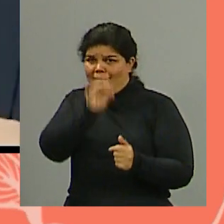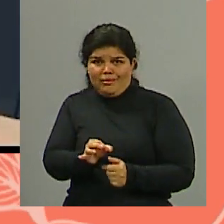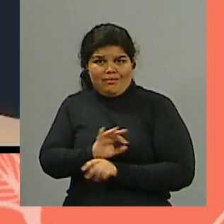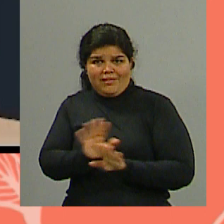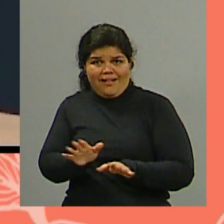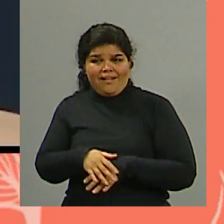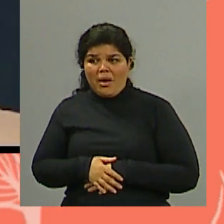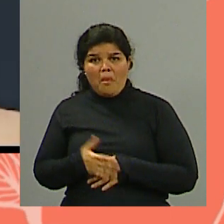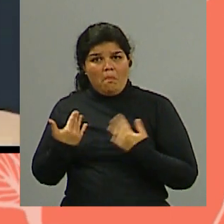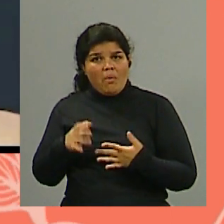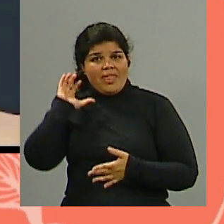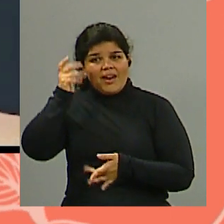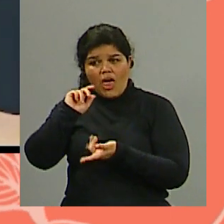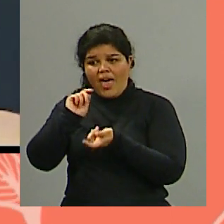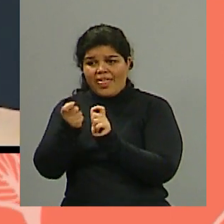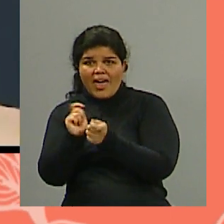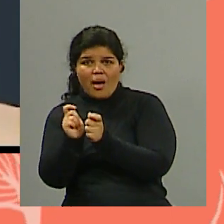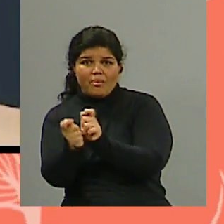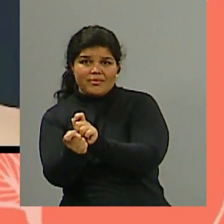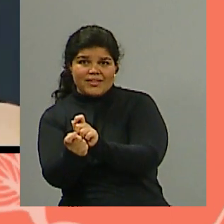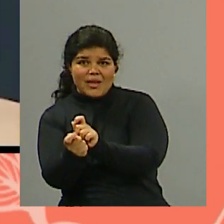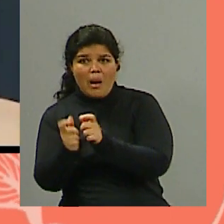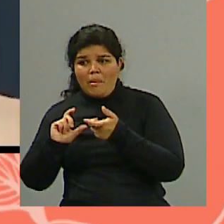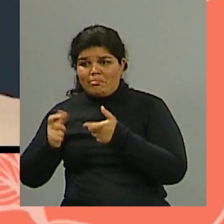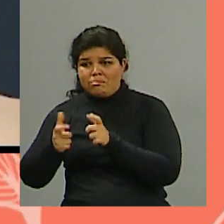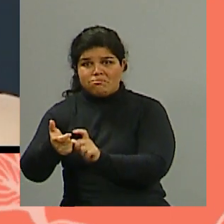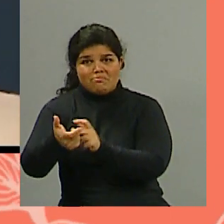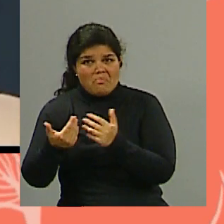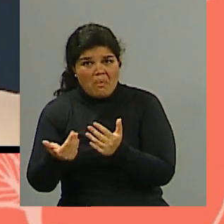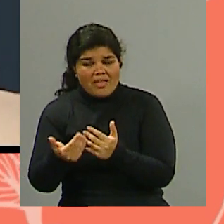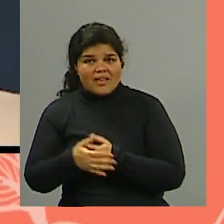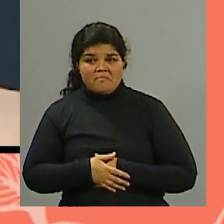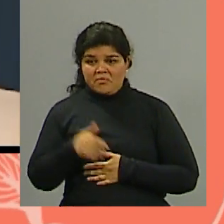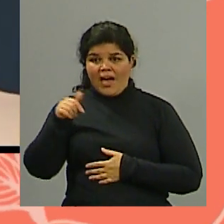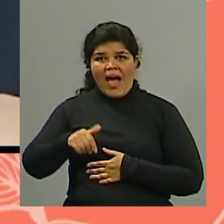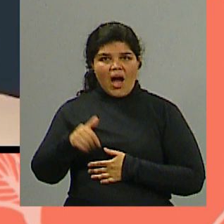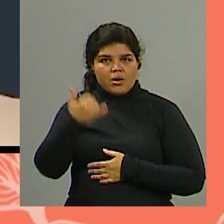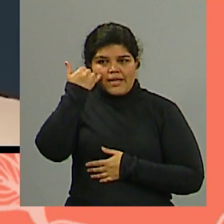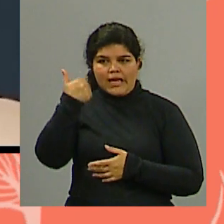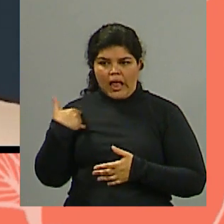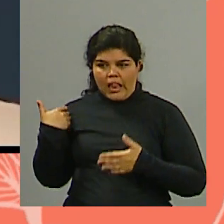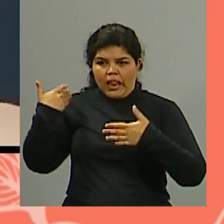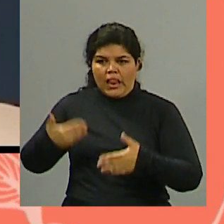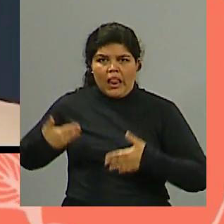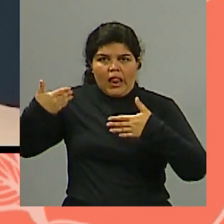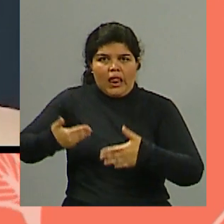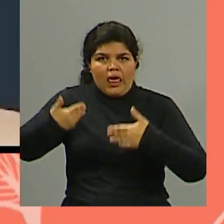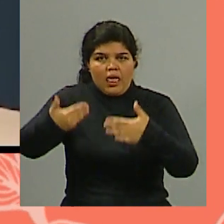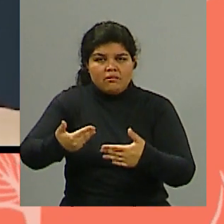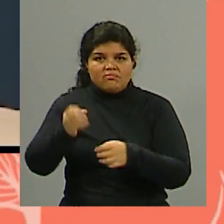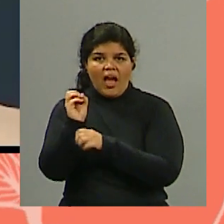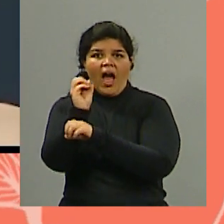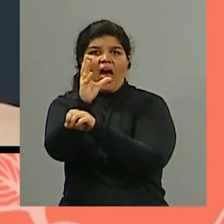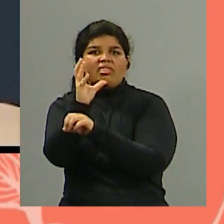irse adaptando, porque así como hoy en día, digamos que en pleno tercer milenio, la antena de una radio es como